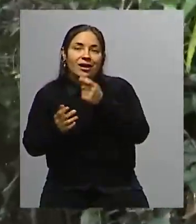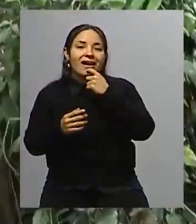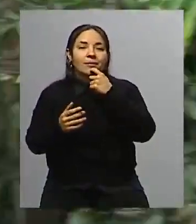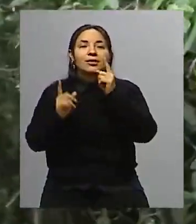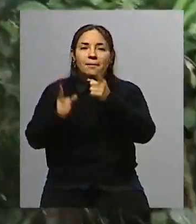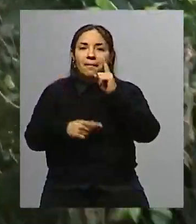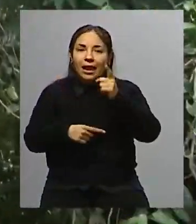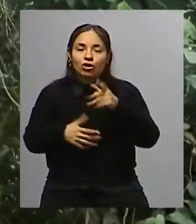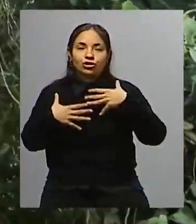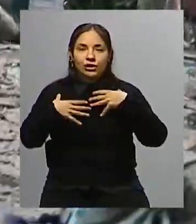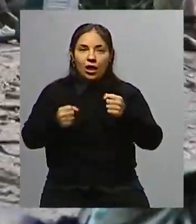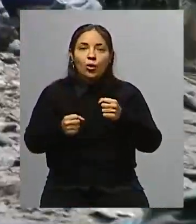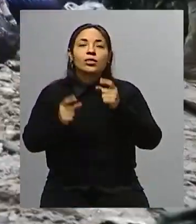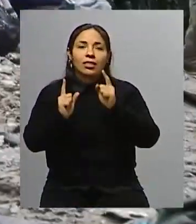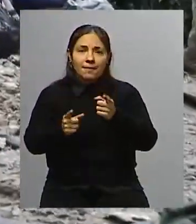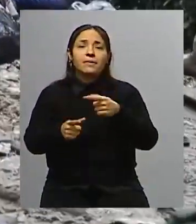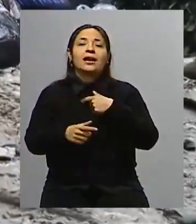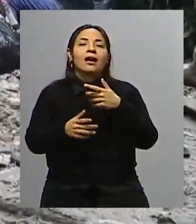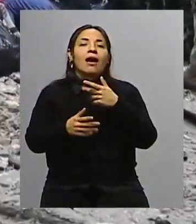salud, el tema de la trata de personas también.